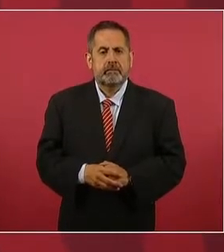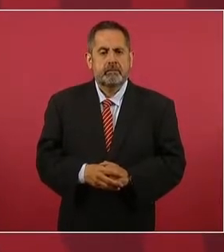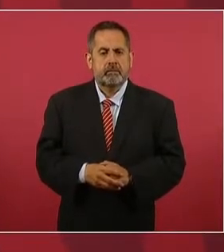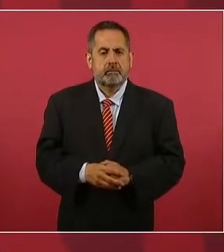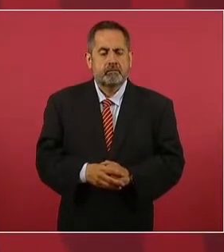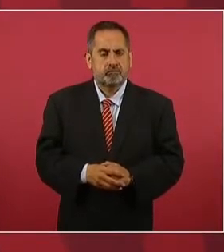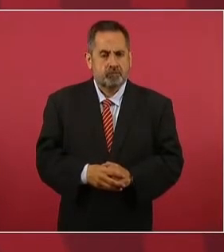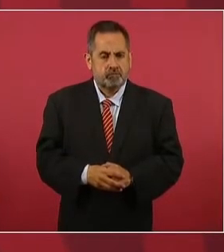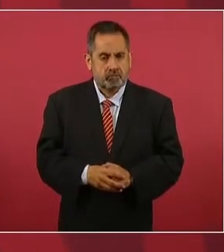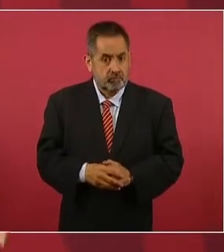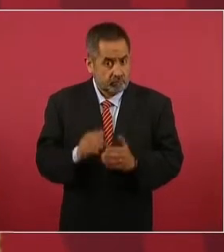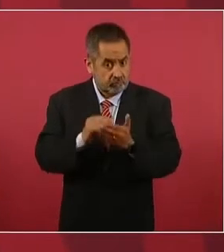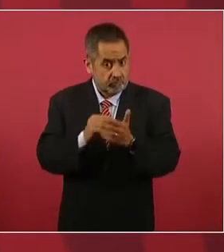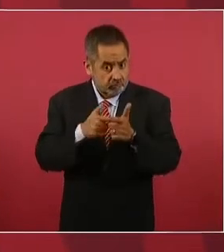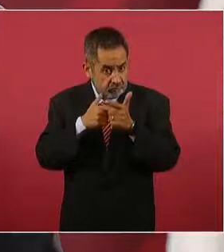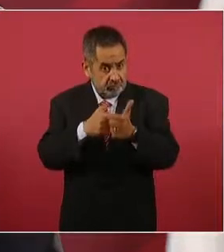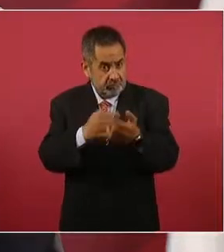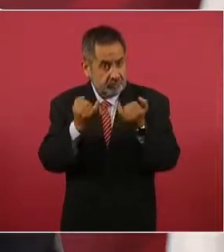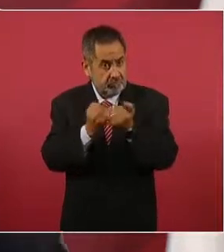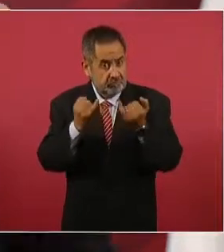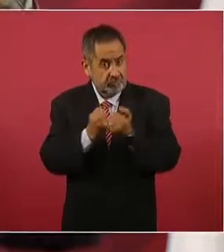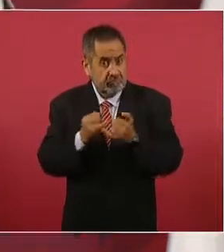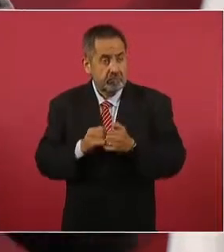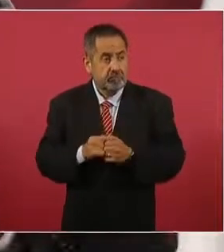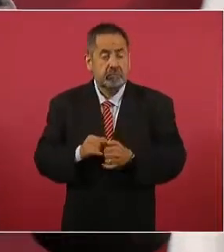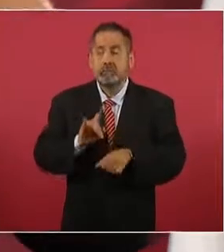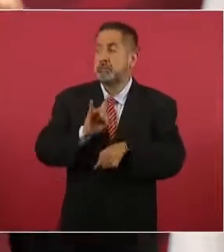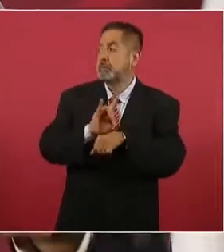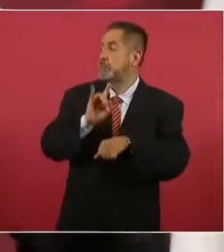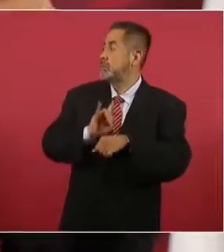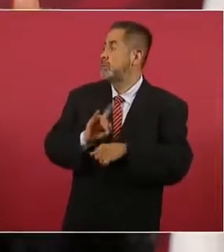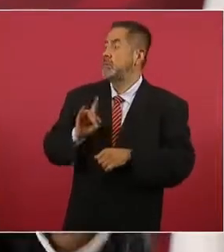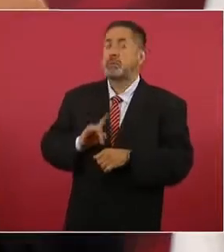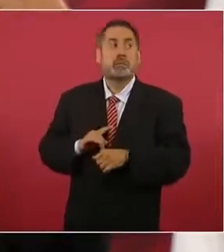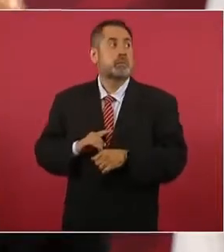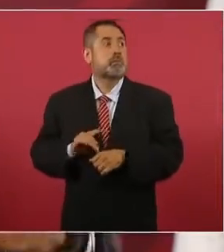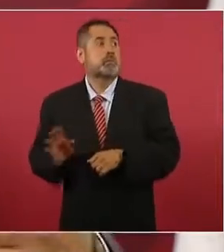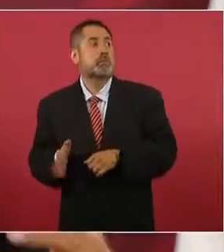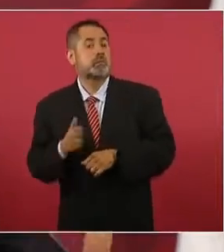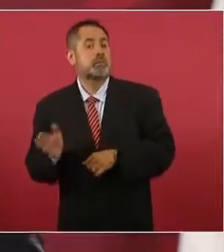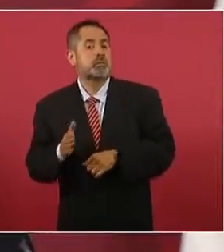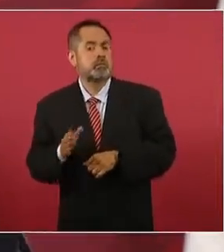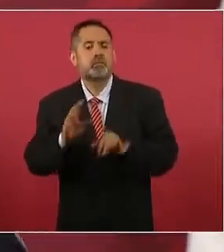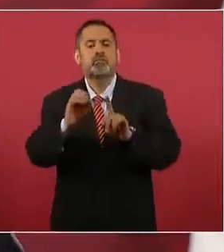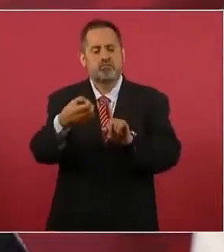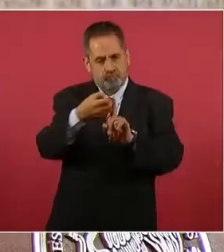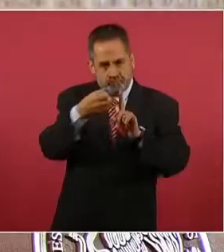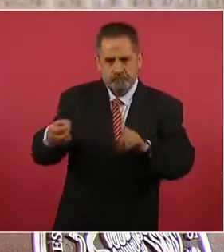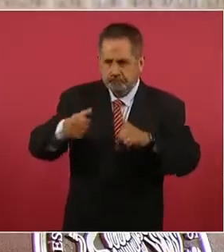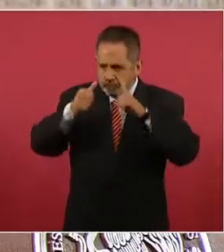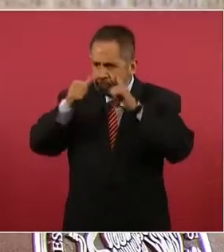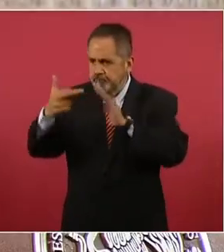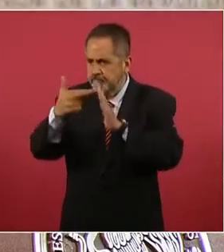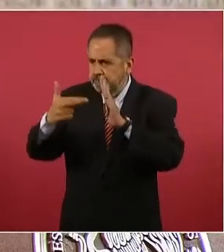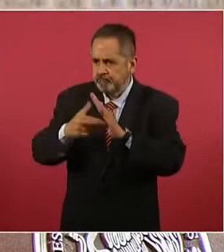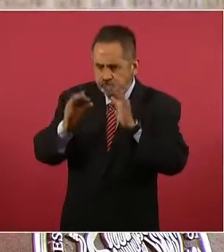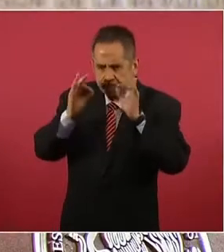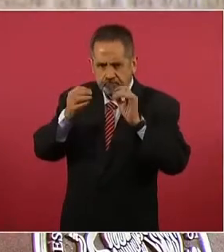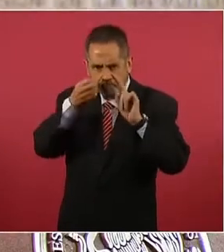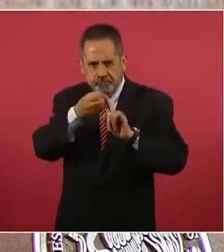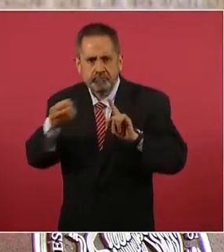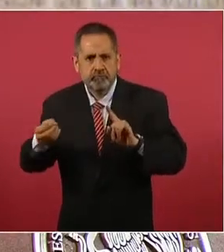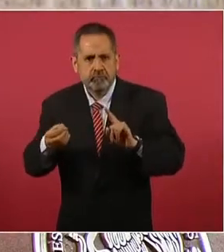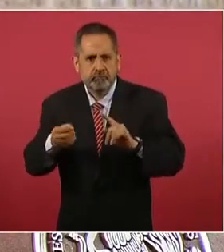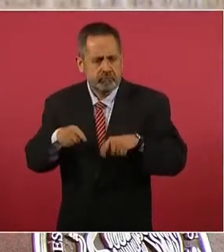¿vamos a continuar así o vamos a ordenar el flujo migratorio? ¿Por qué no